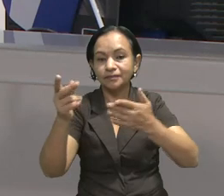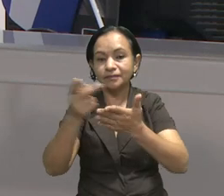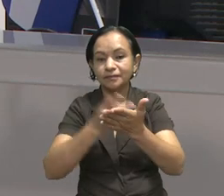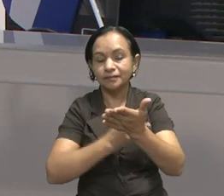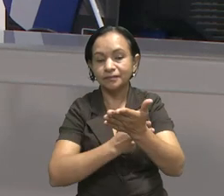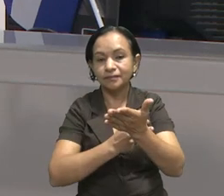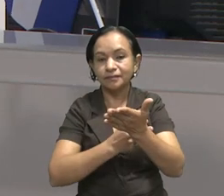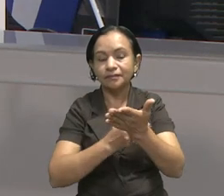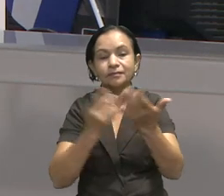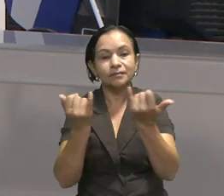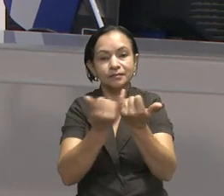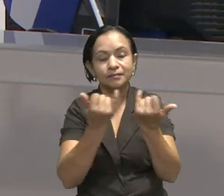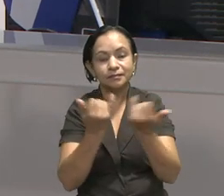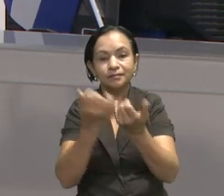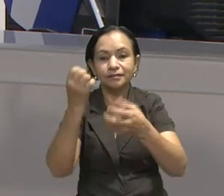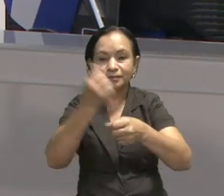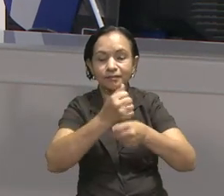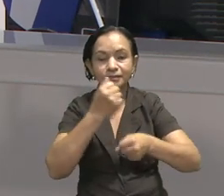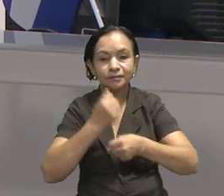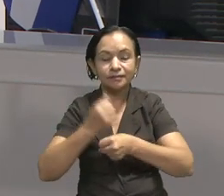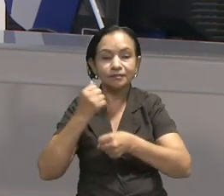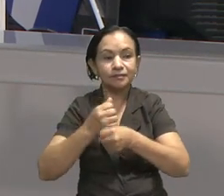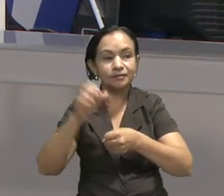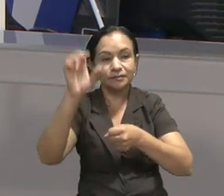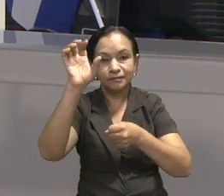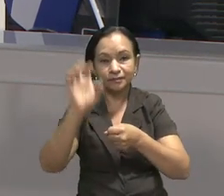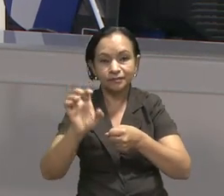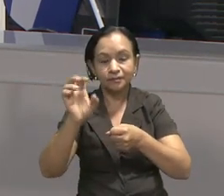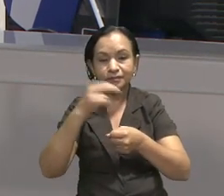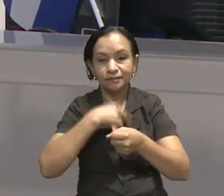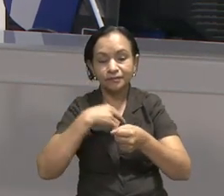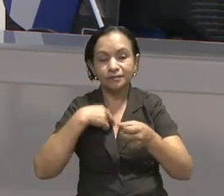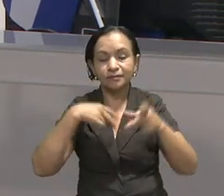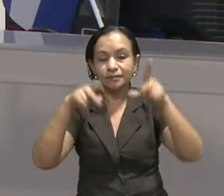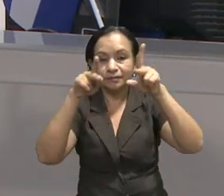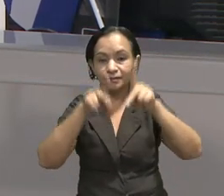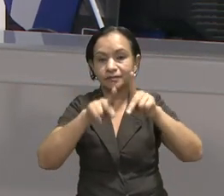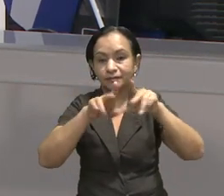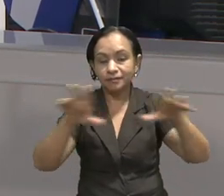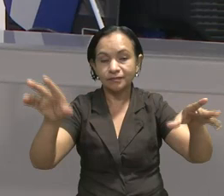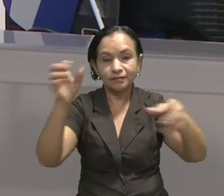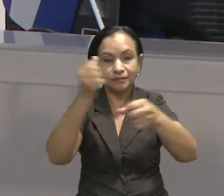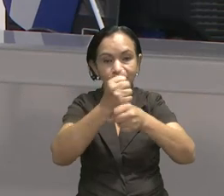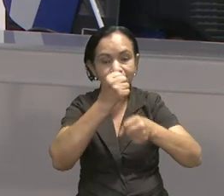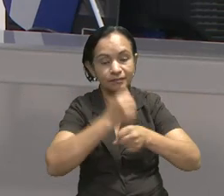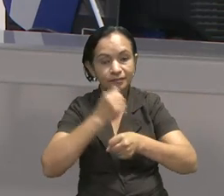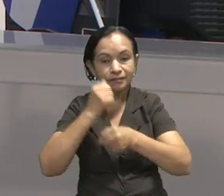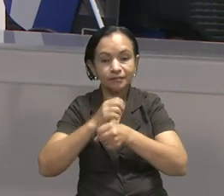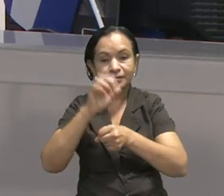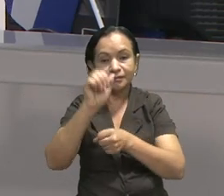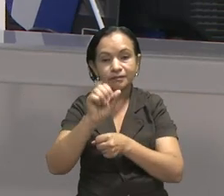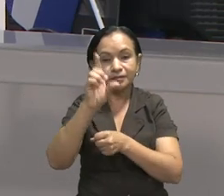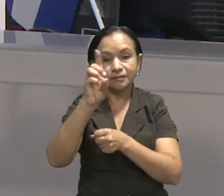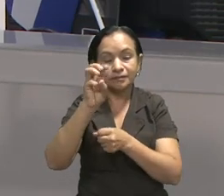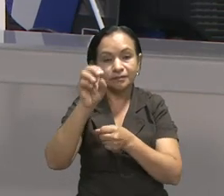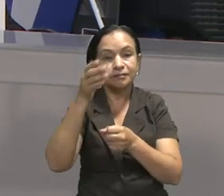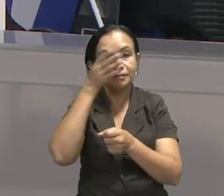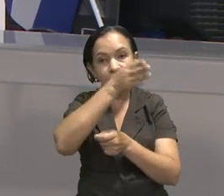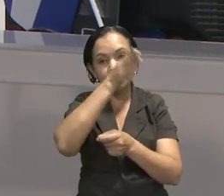e iniciativas ejecutadas. E, ejercer la planificación estratégica, administración,